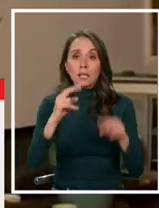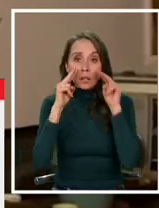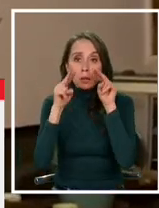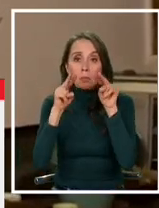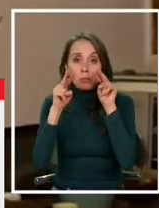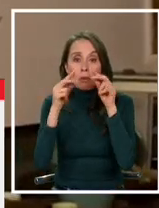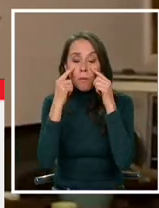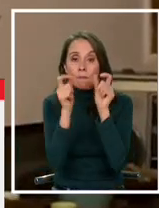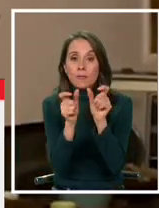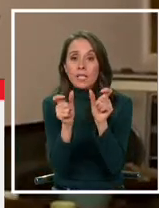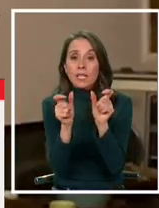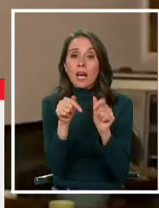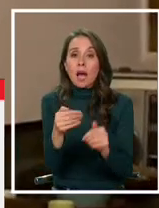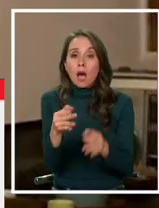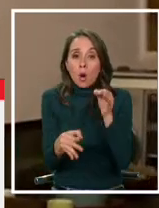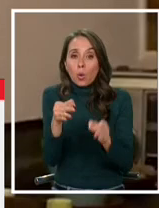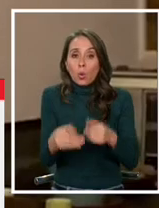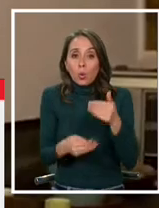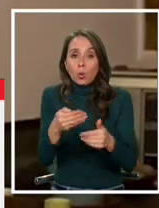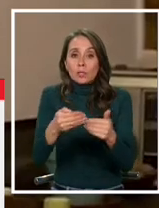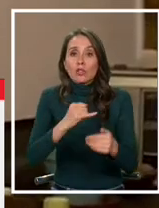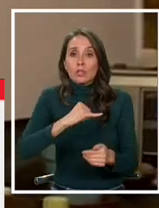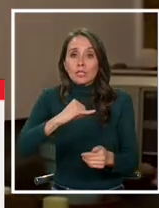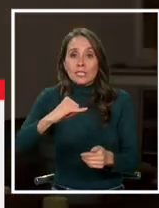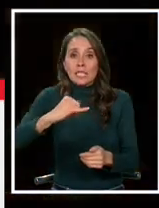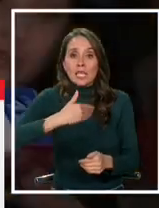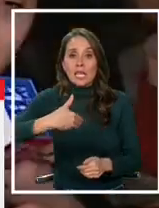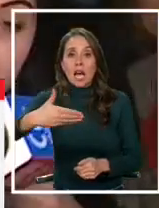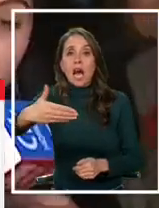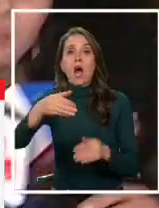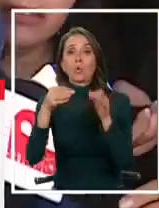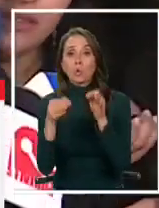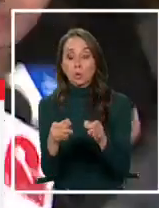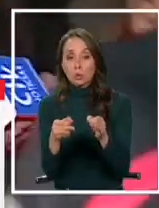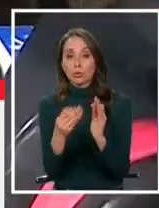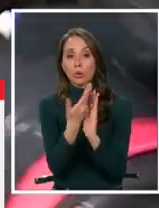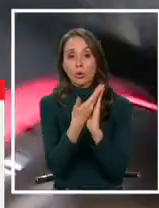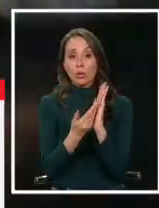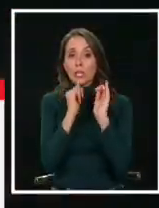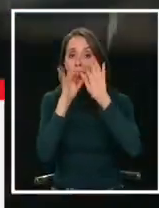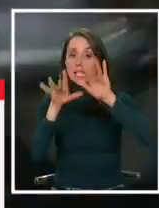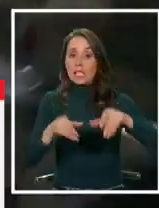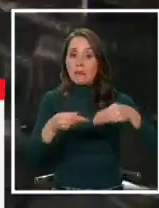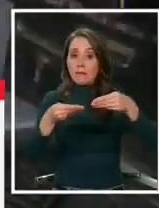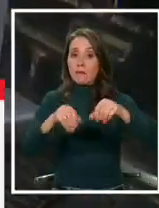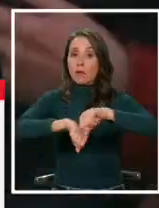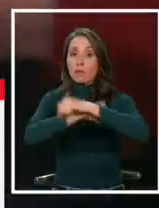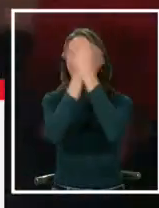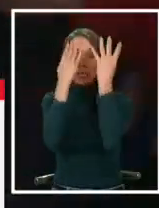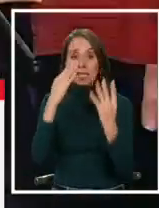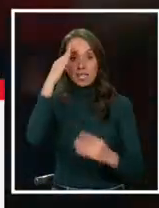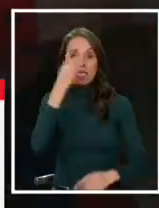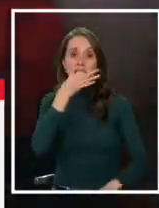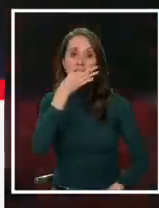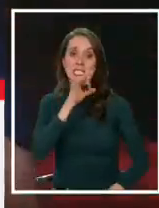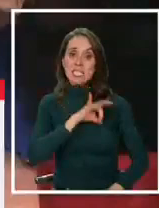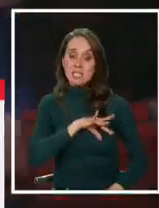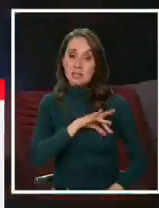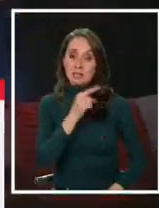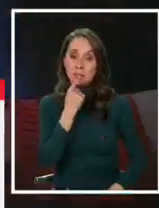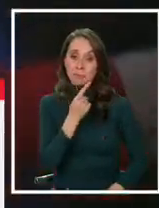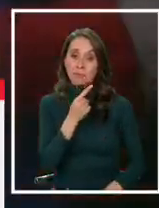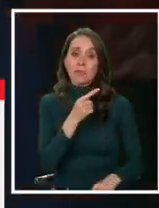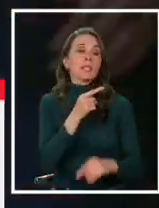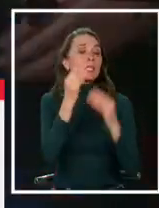vigilantes para que este proceso judicial siga un curso justo informes elaborados por gendarmería indicaron que la